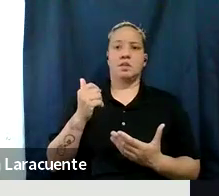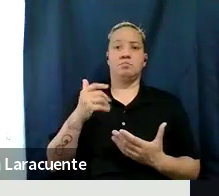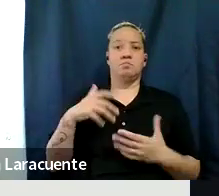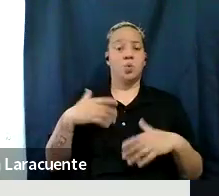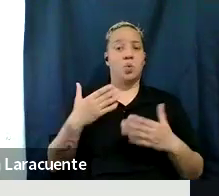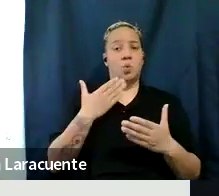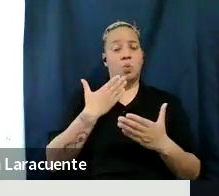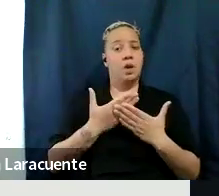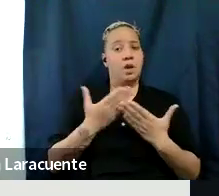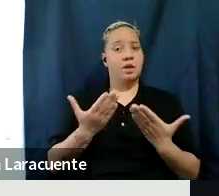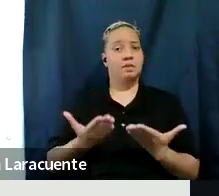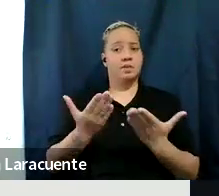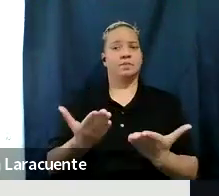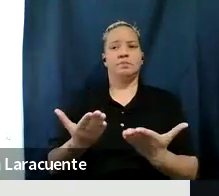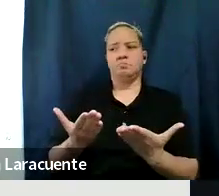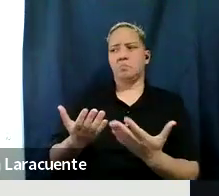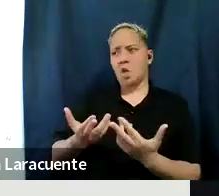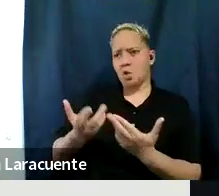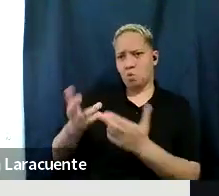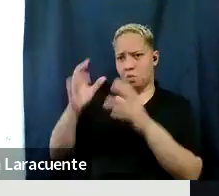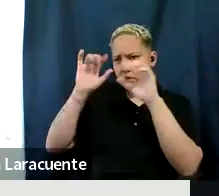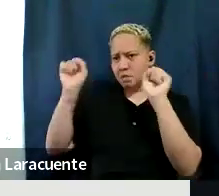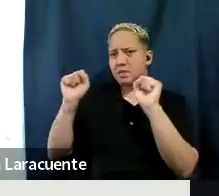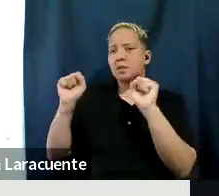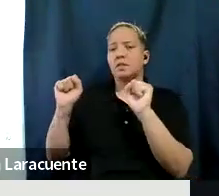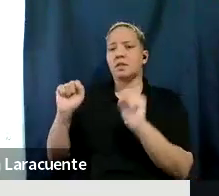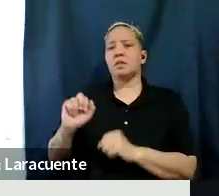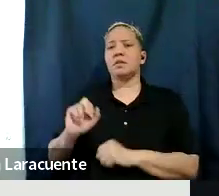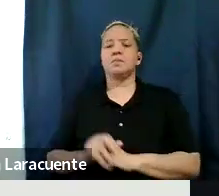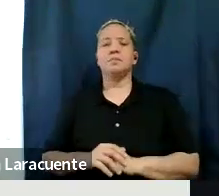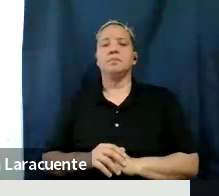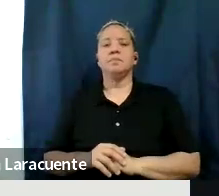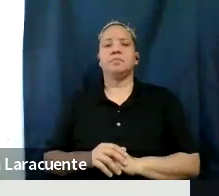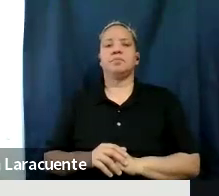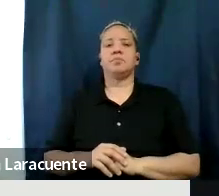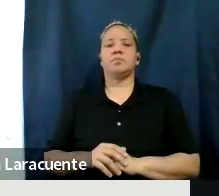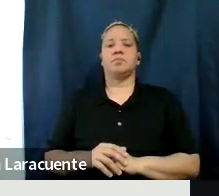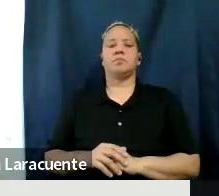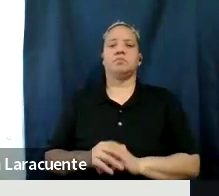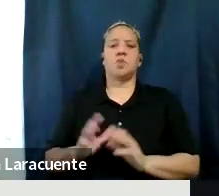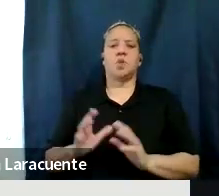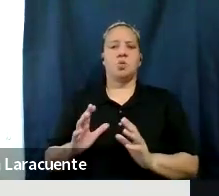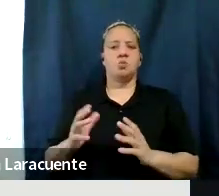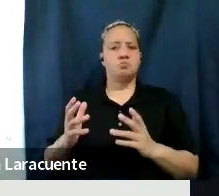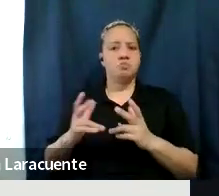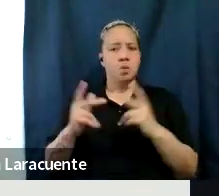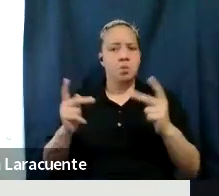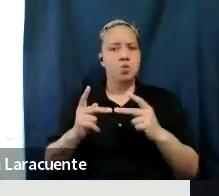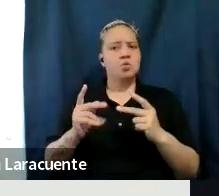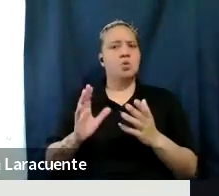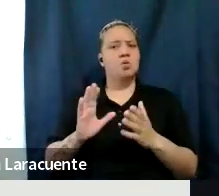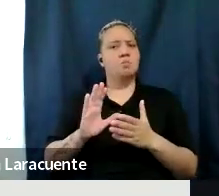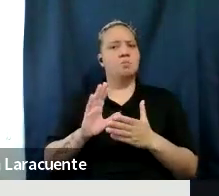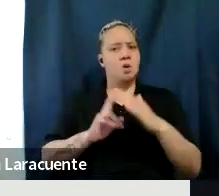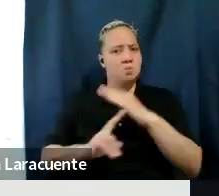y le sugirió al presidente de la República un cargo más modesto. Finalmente,